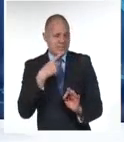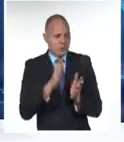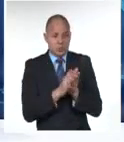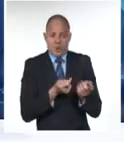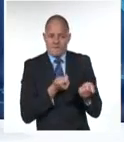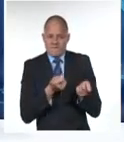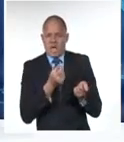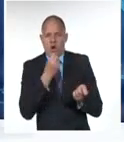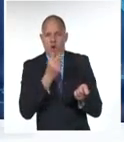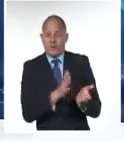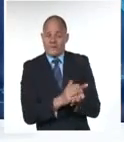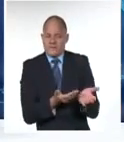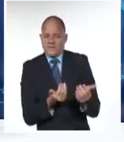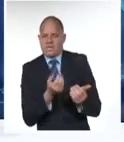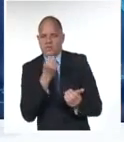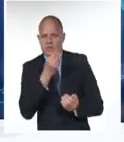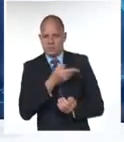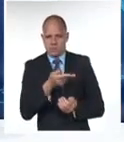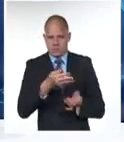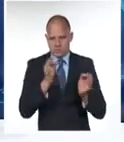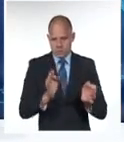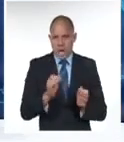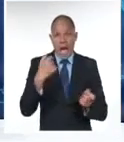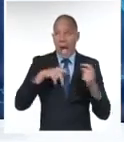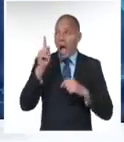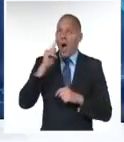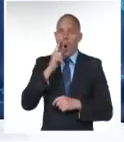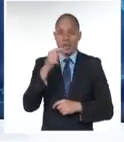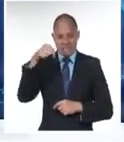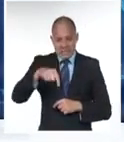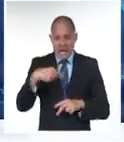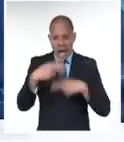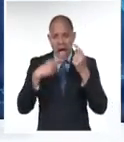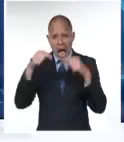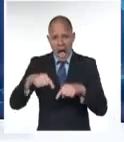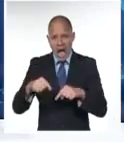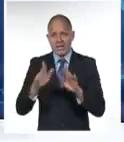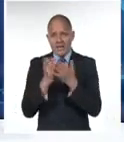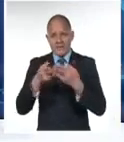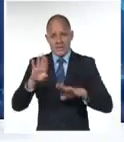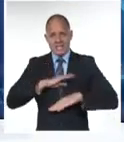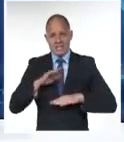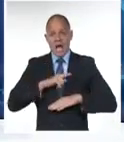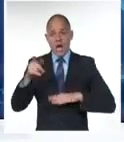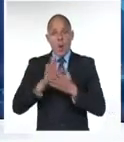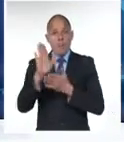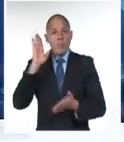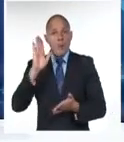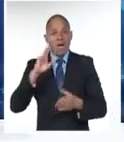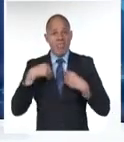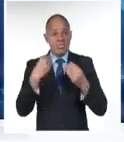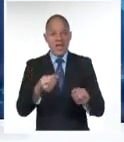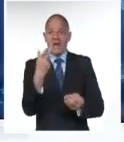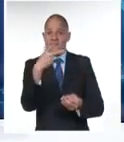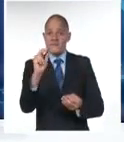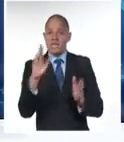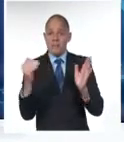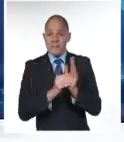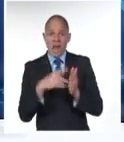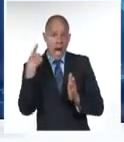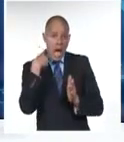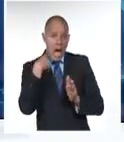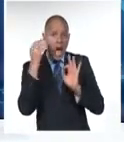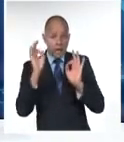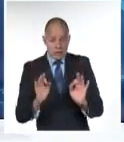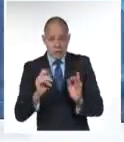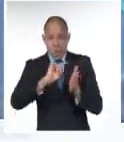Estados Unidos, la negativa de ese país a procesar en Cuba las 20.000 visas anuales que tiene comprometidas en acuerdos